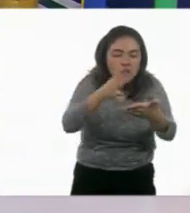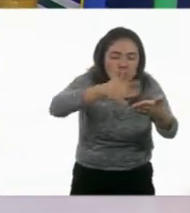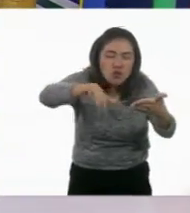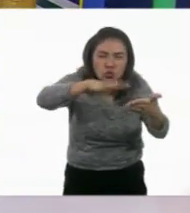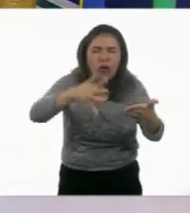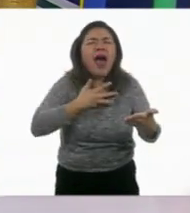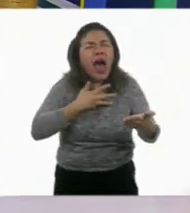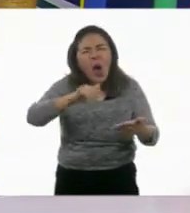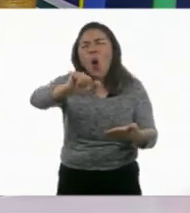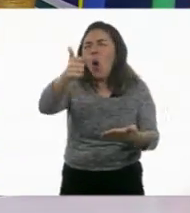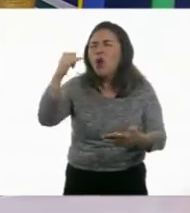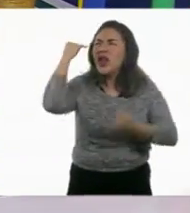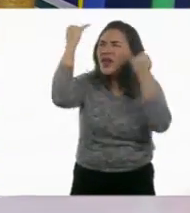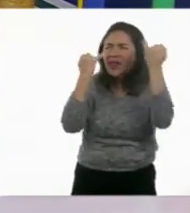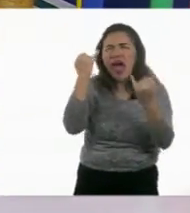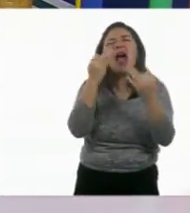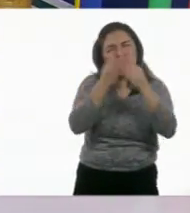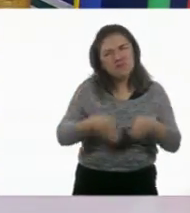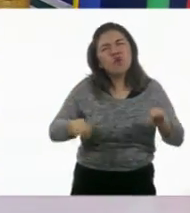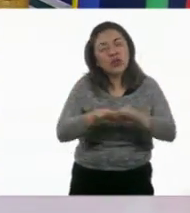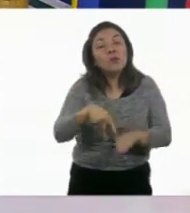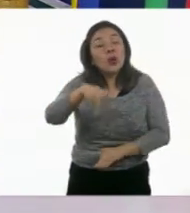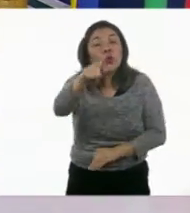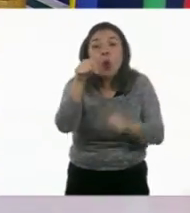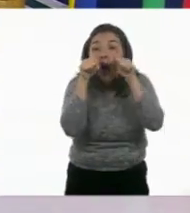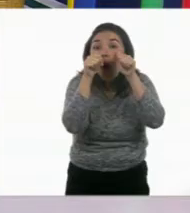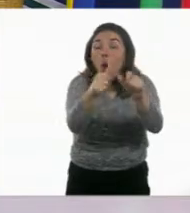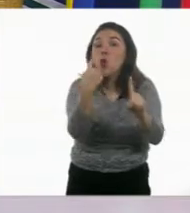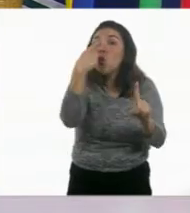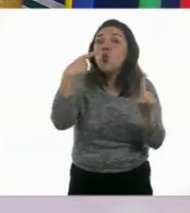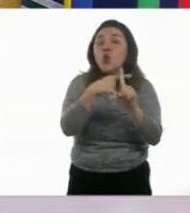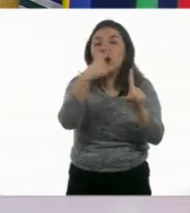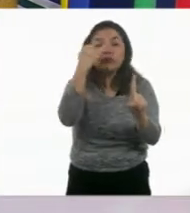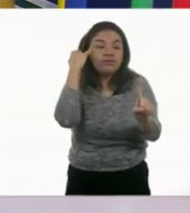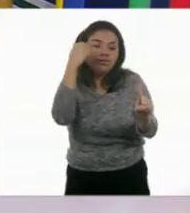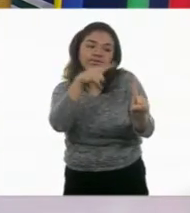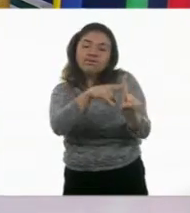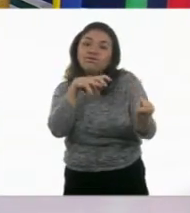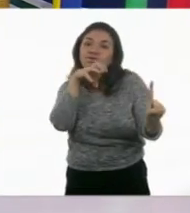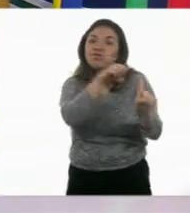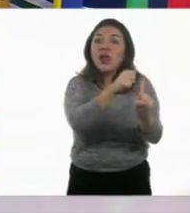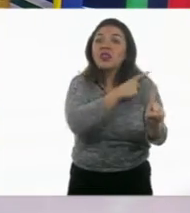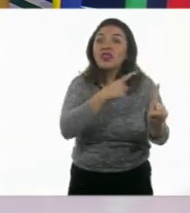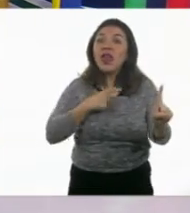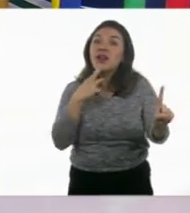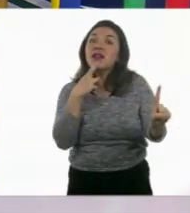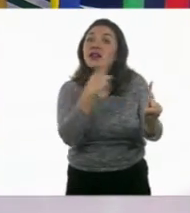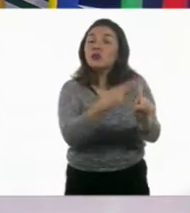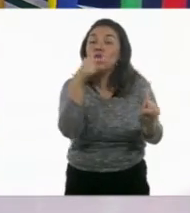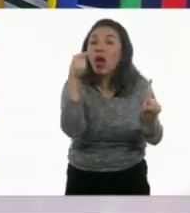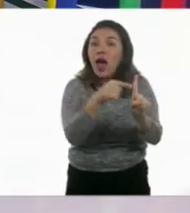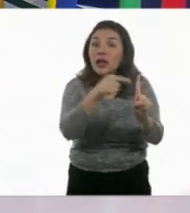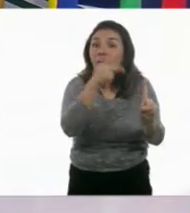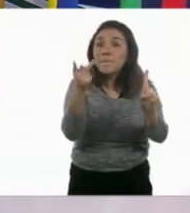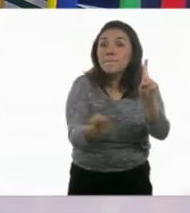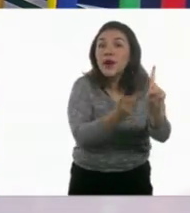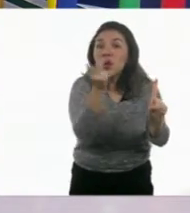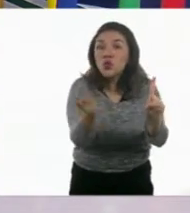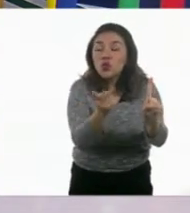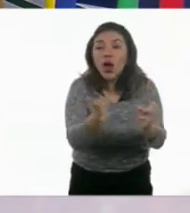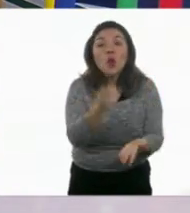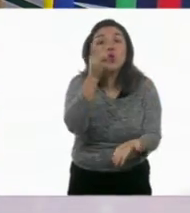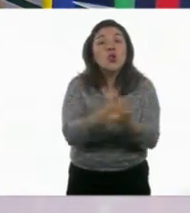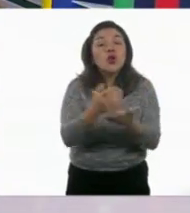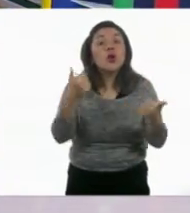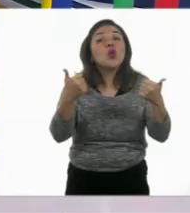ideas principales, tú tienes que tener una pregunta y esa pregunta tiene que ser respondida solamente